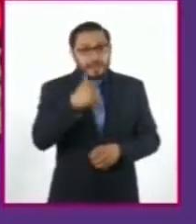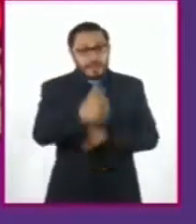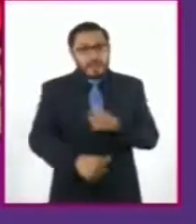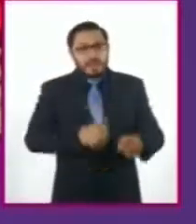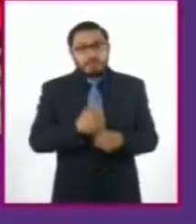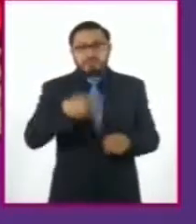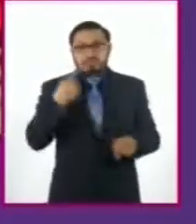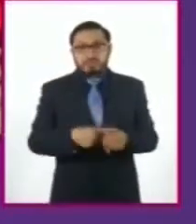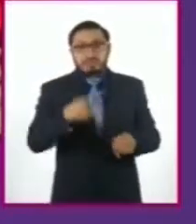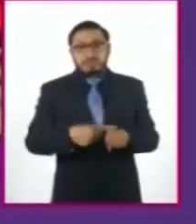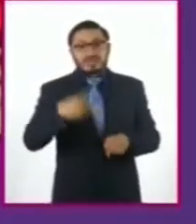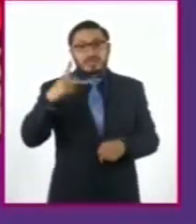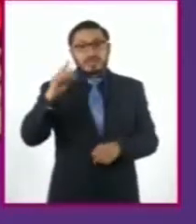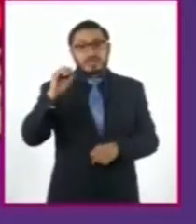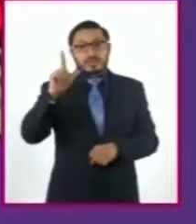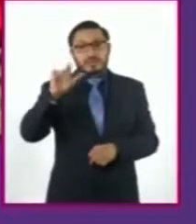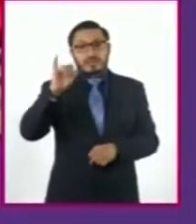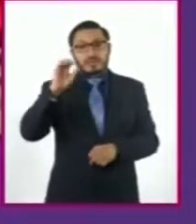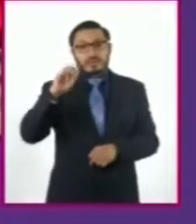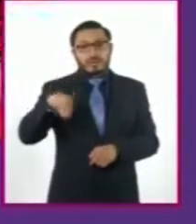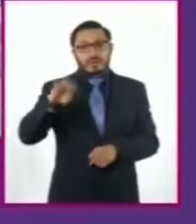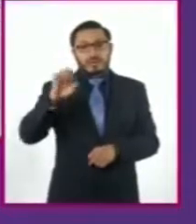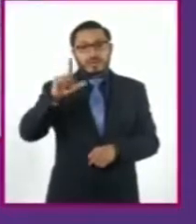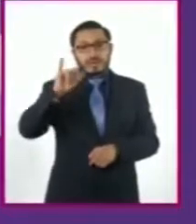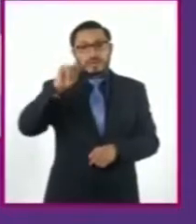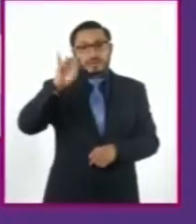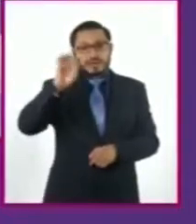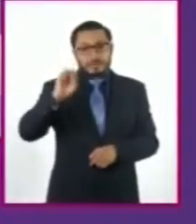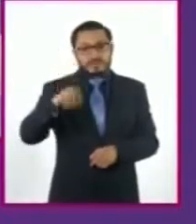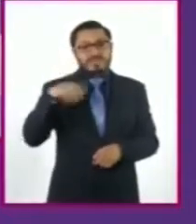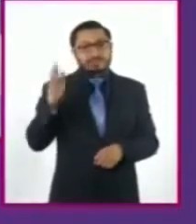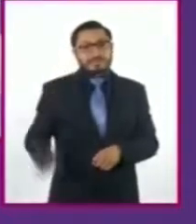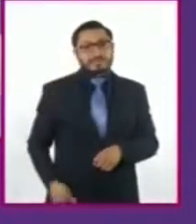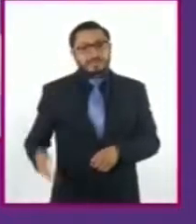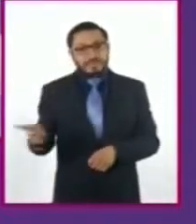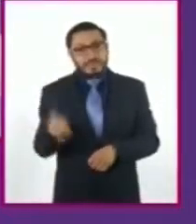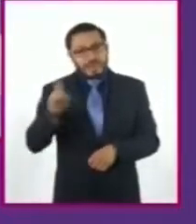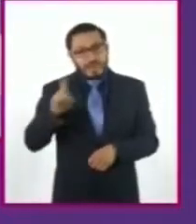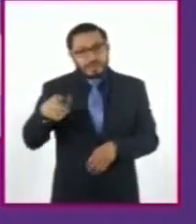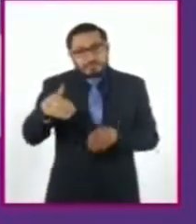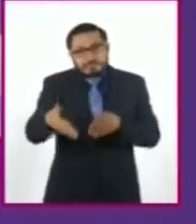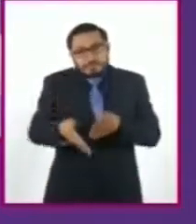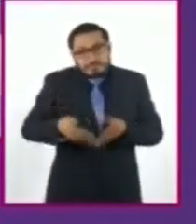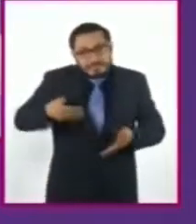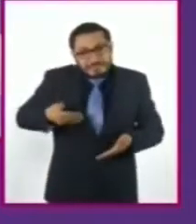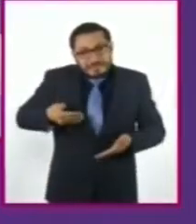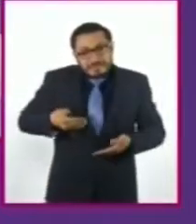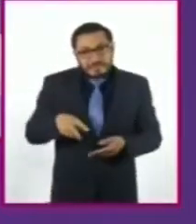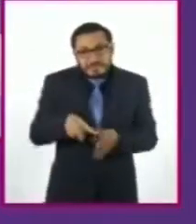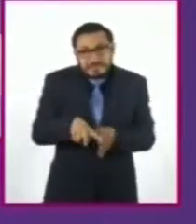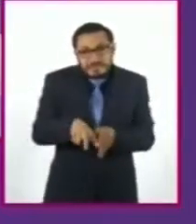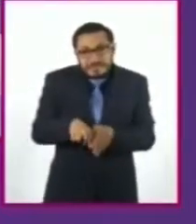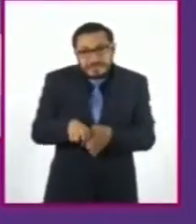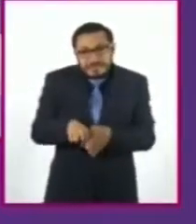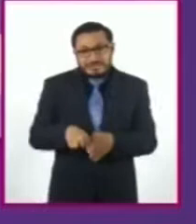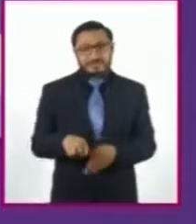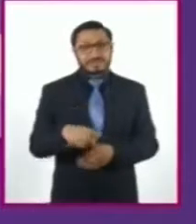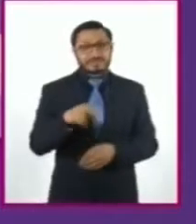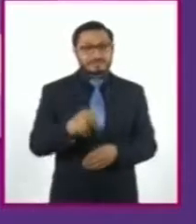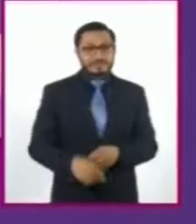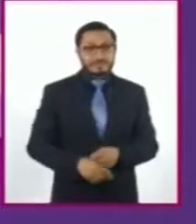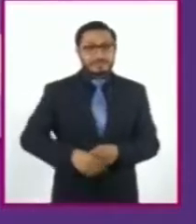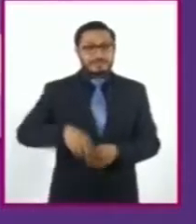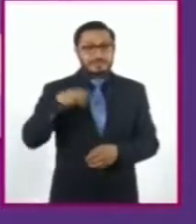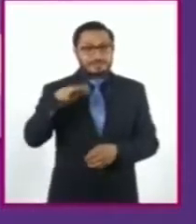su pierna derecha fuera más corta. A los 18 años tuvo un trágico accidente que